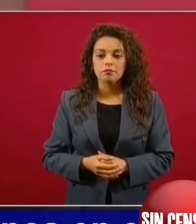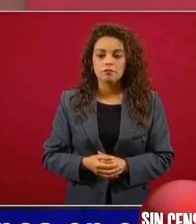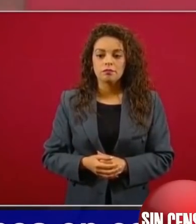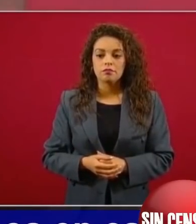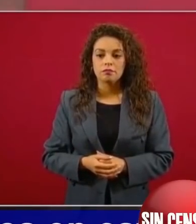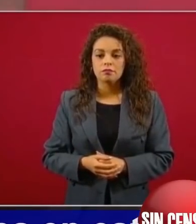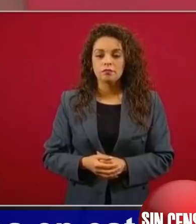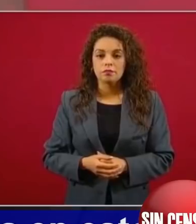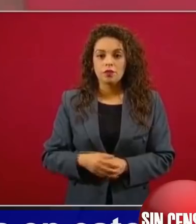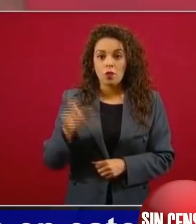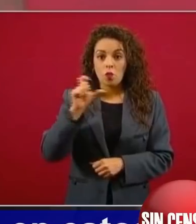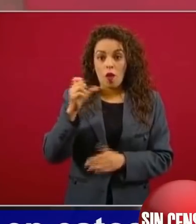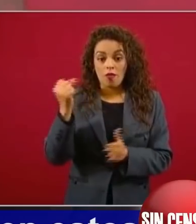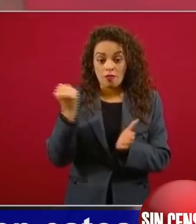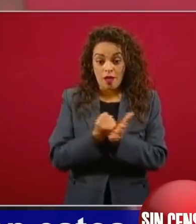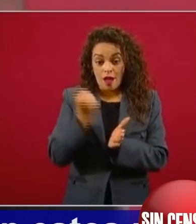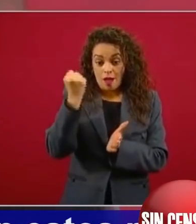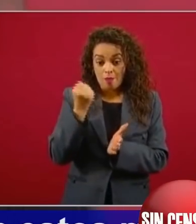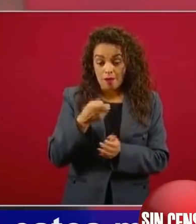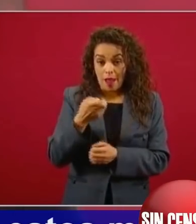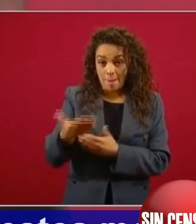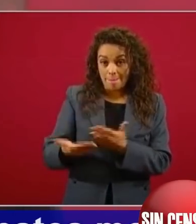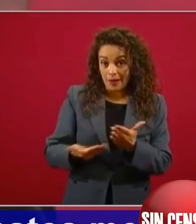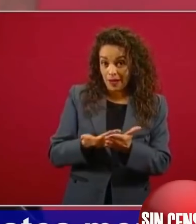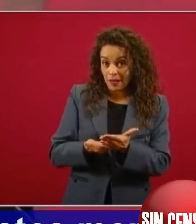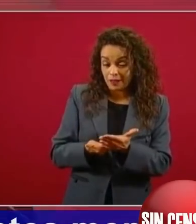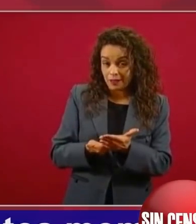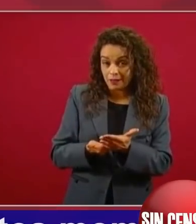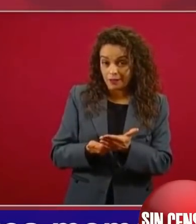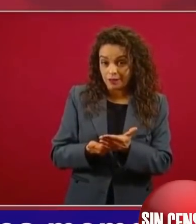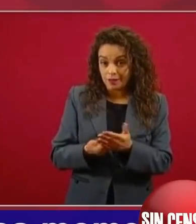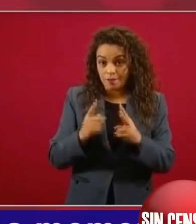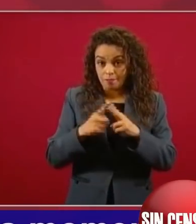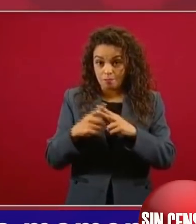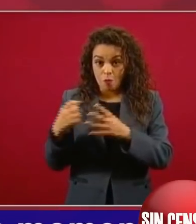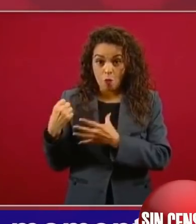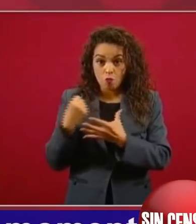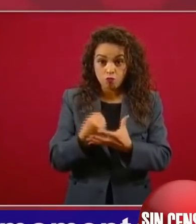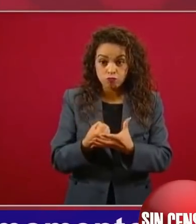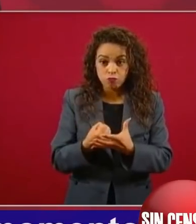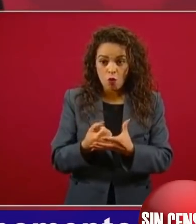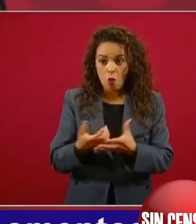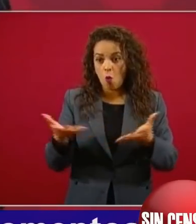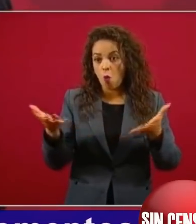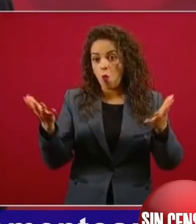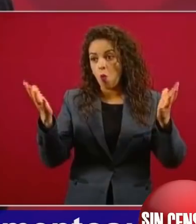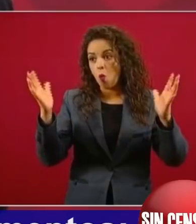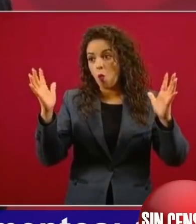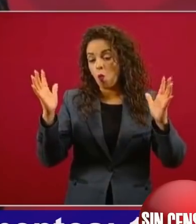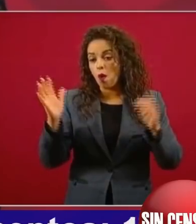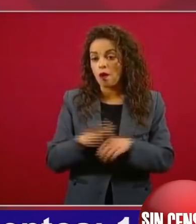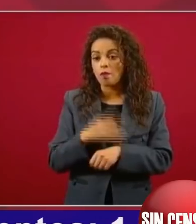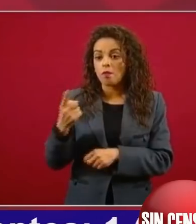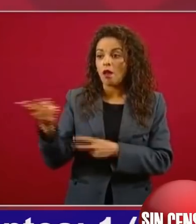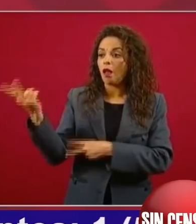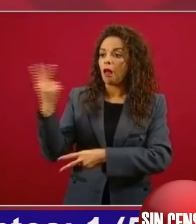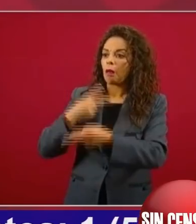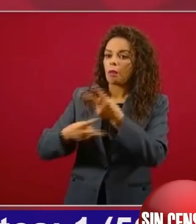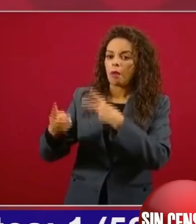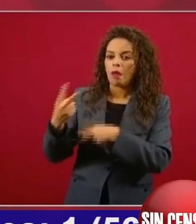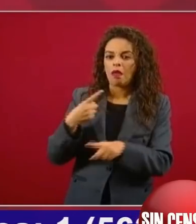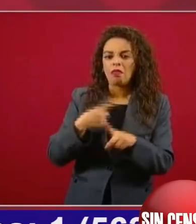cada vez que se iba a aprobar el presupuesto, porque llegaban los mariachis, las bandas,